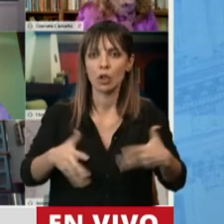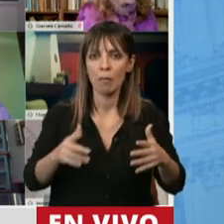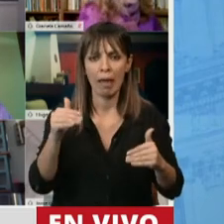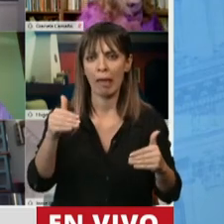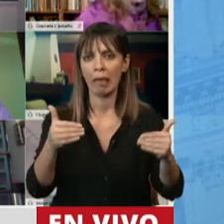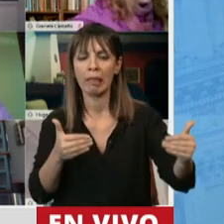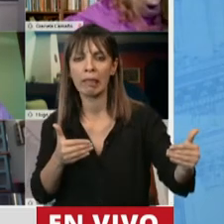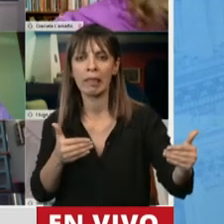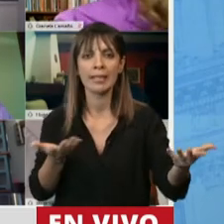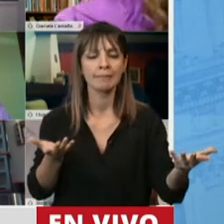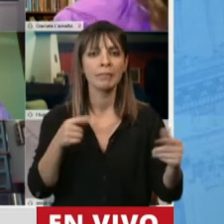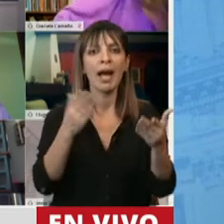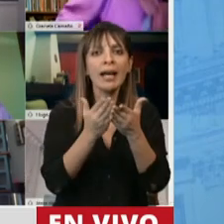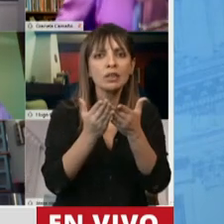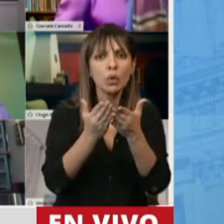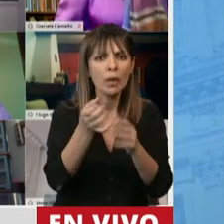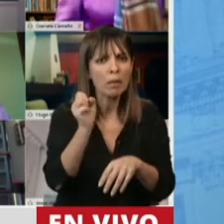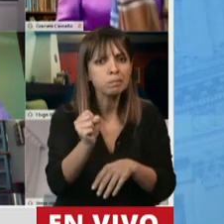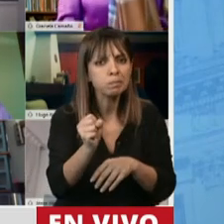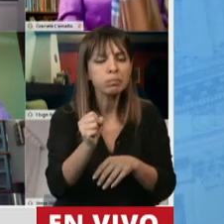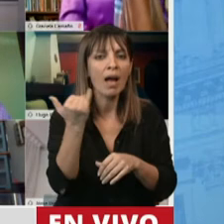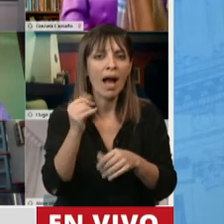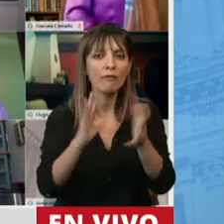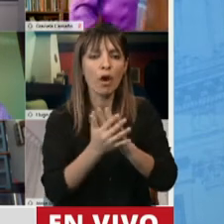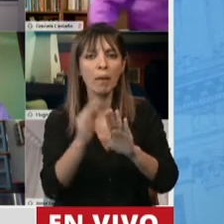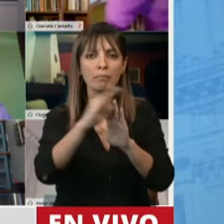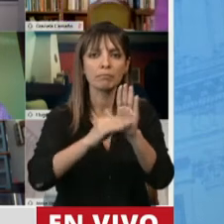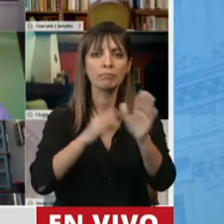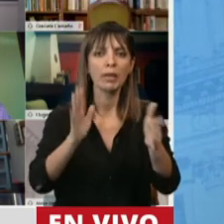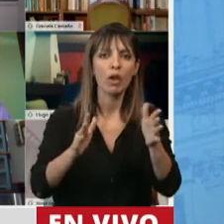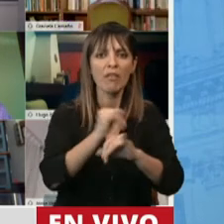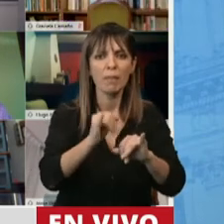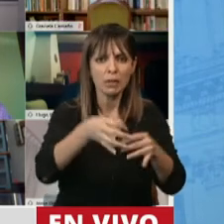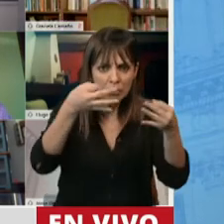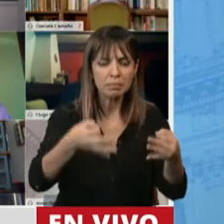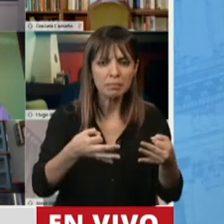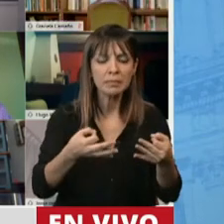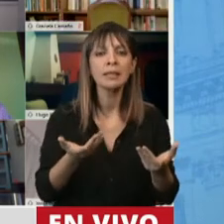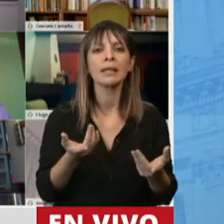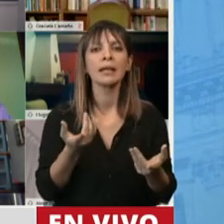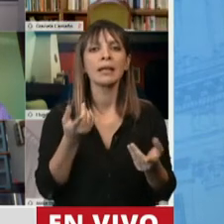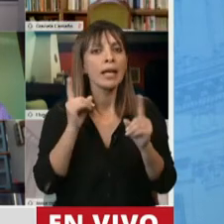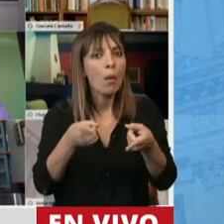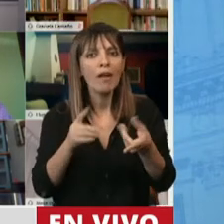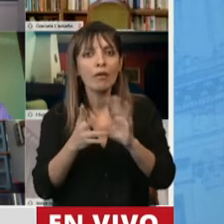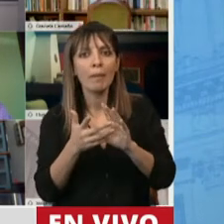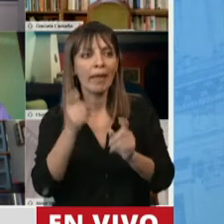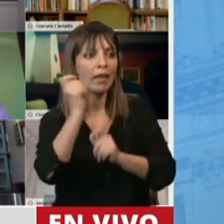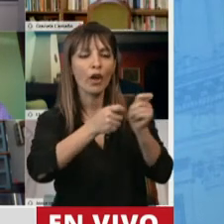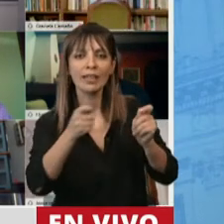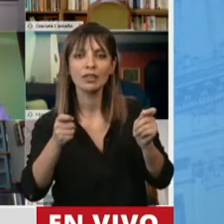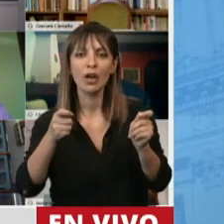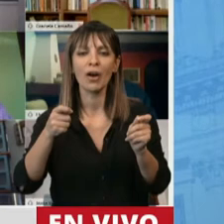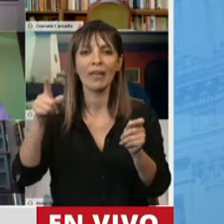estudios realizados tienen algunas limitaciones metodológicas, la información disponible sugiere que la administración de plasma de